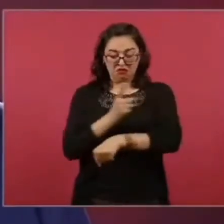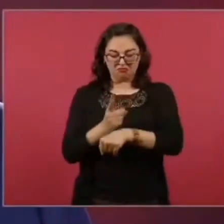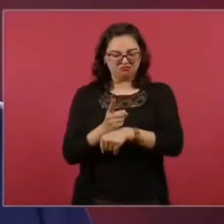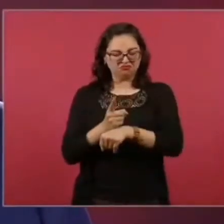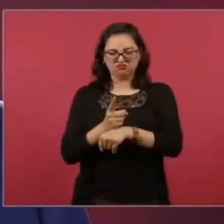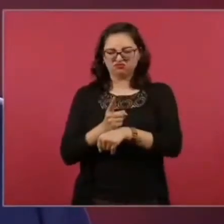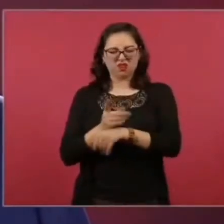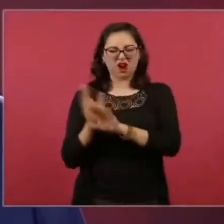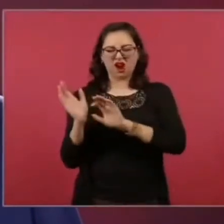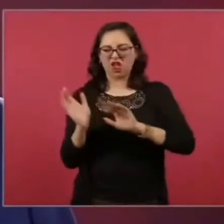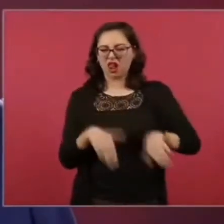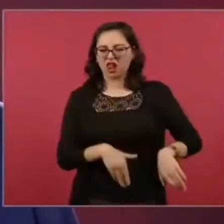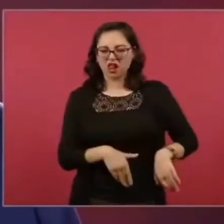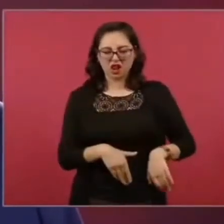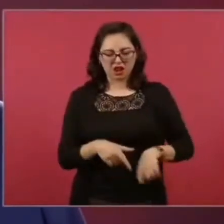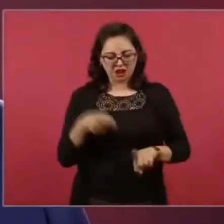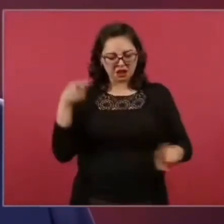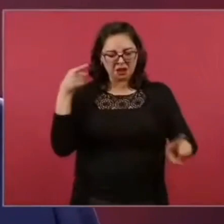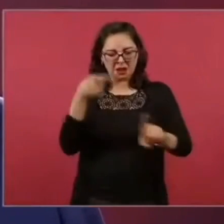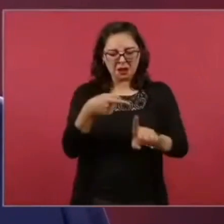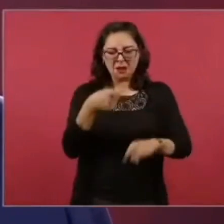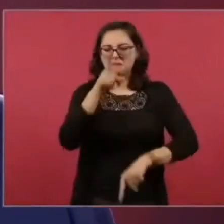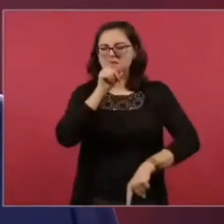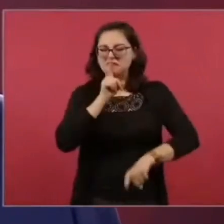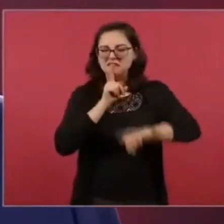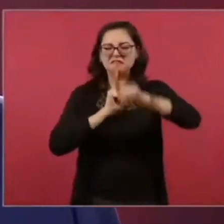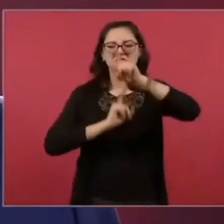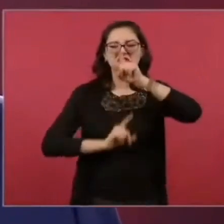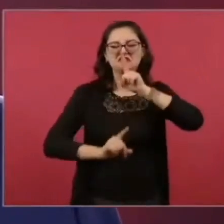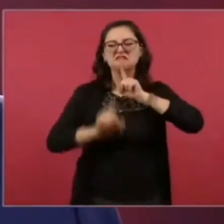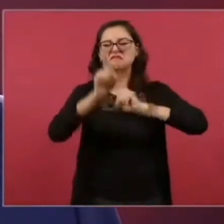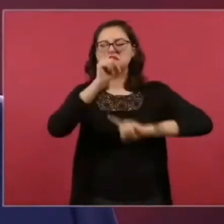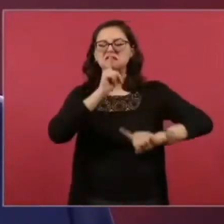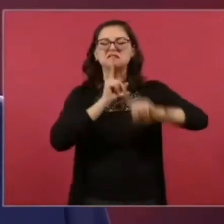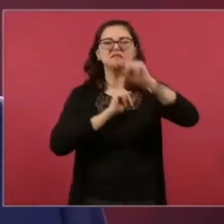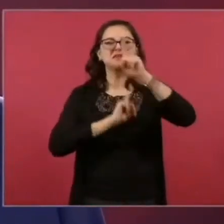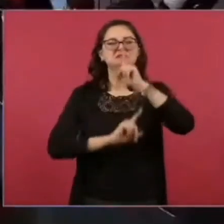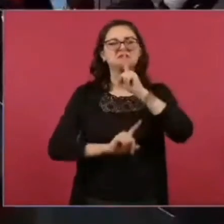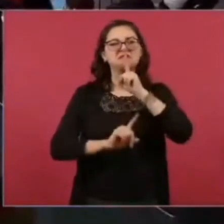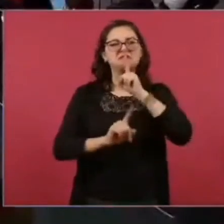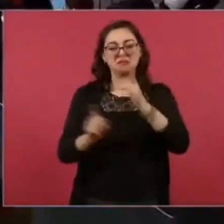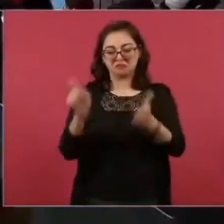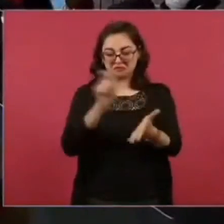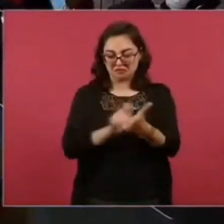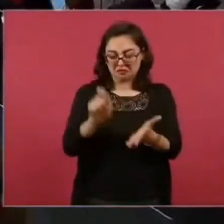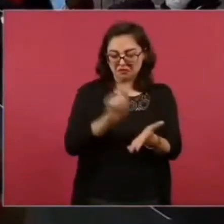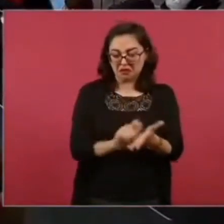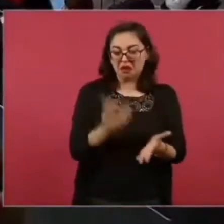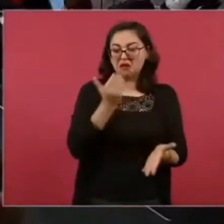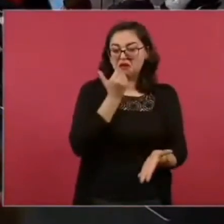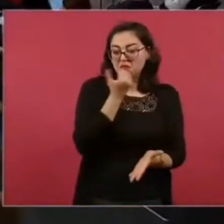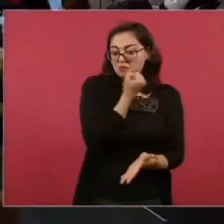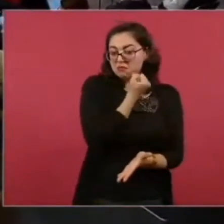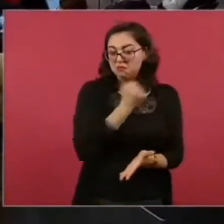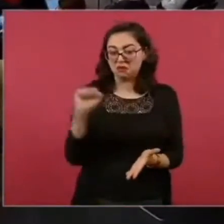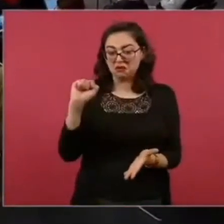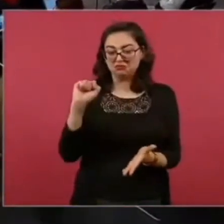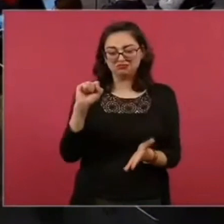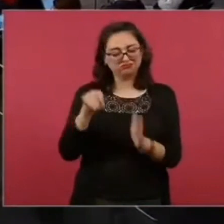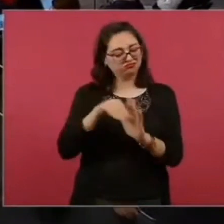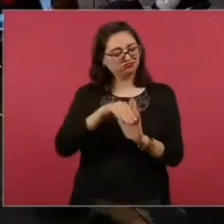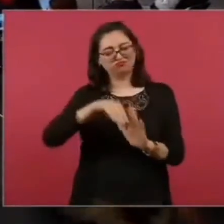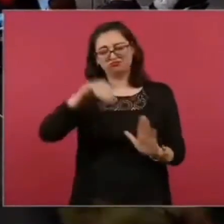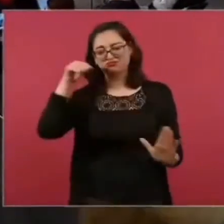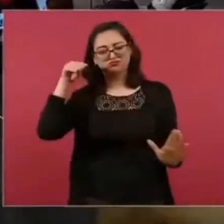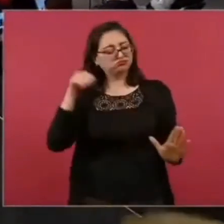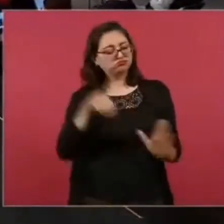mentira, pierde hasta la imaginación y el talento. Es